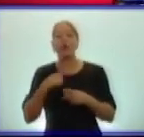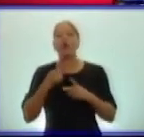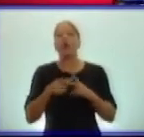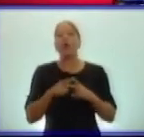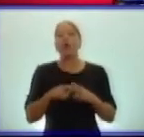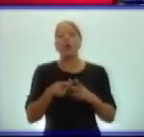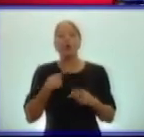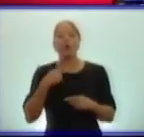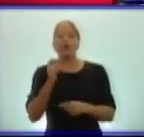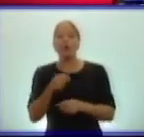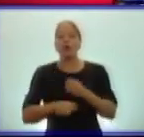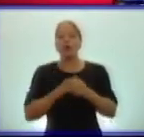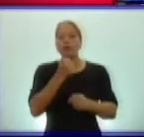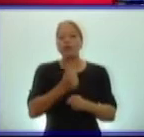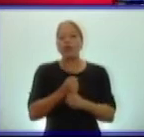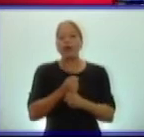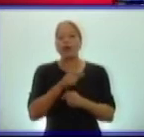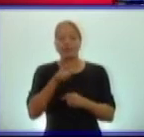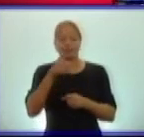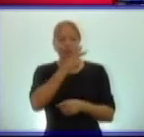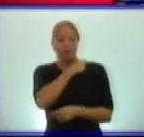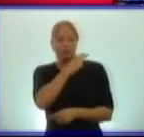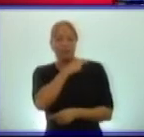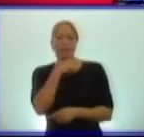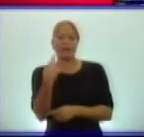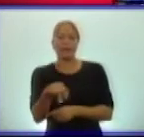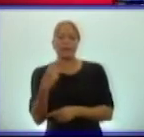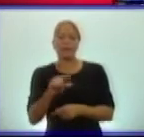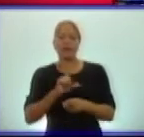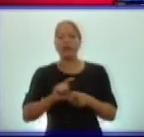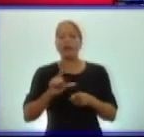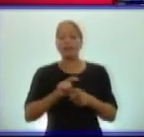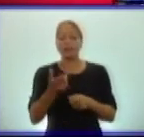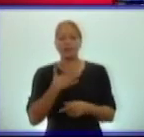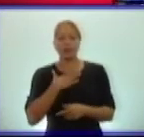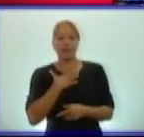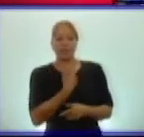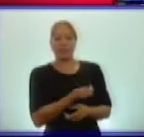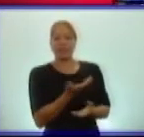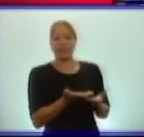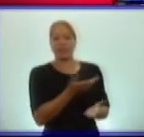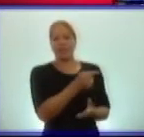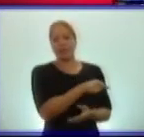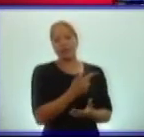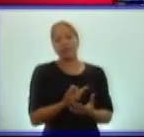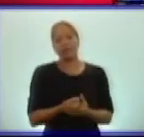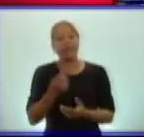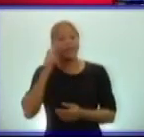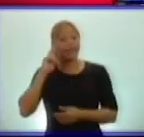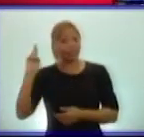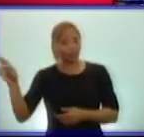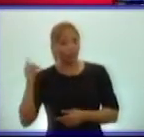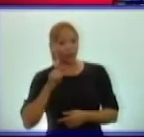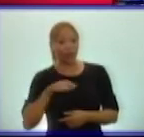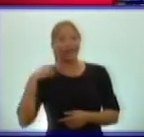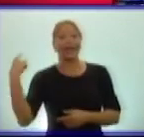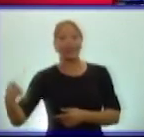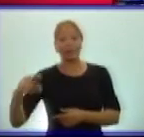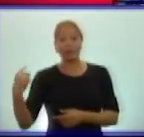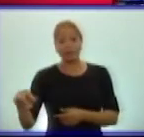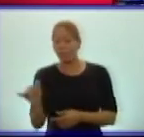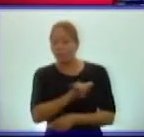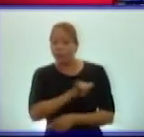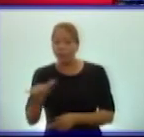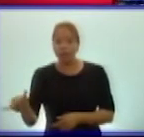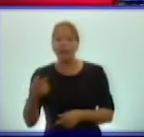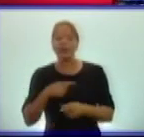entonces el señor feudal para explotar a los campesinos dependientes? Porque recuerden que eran explotados también